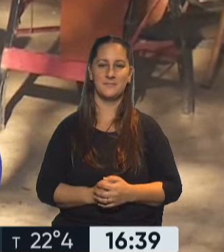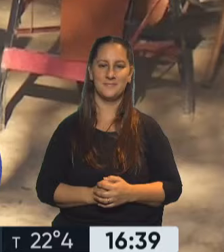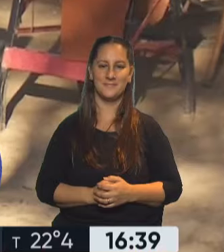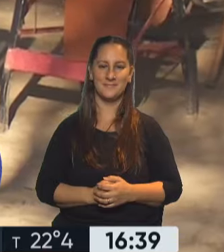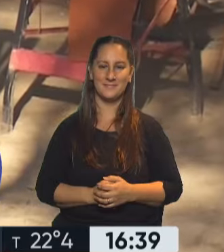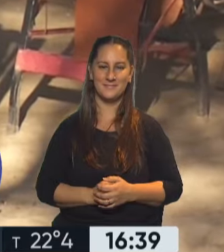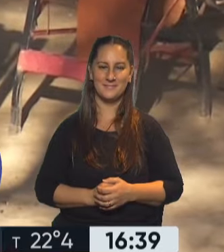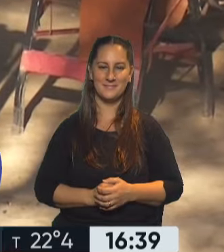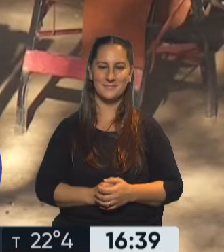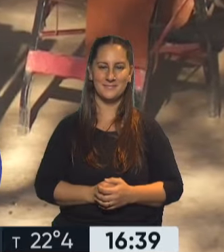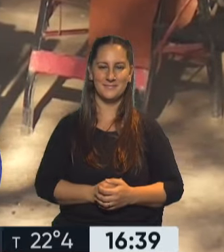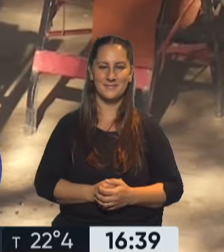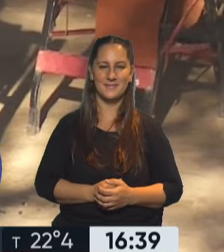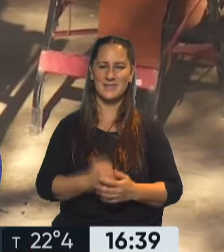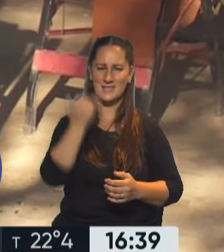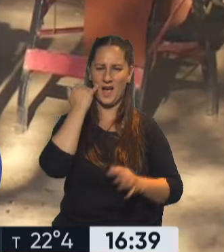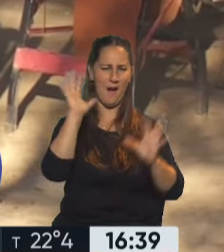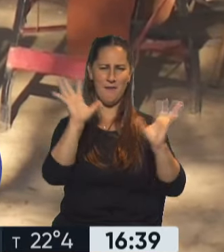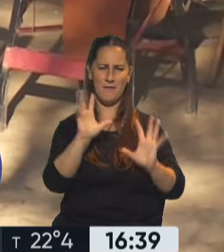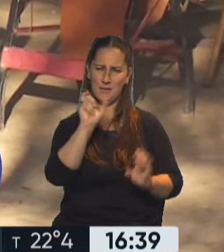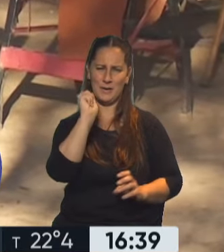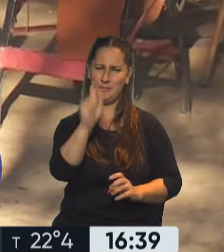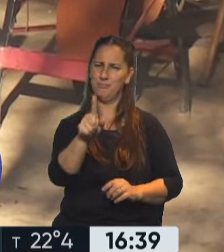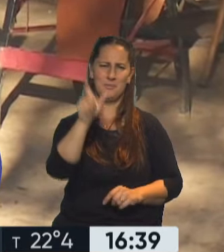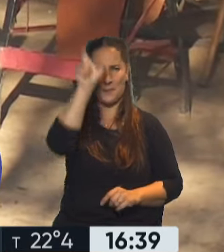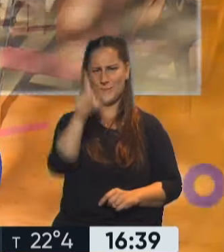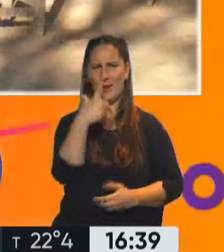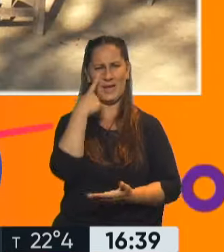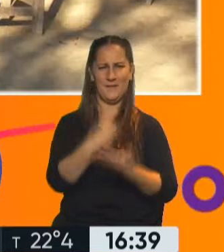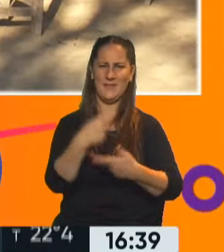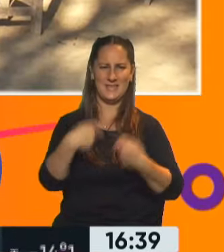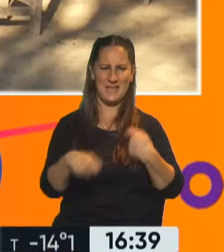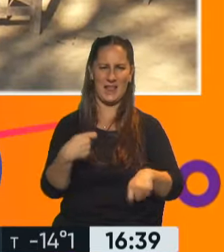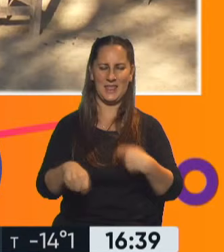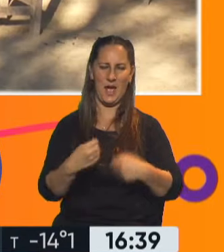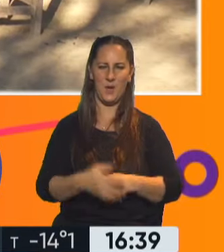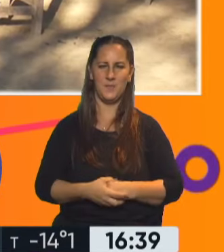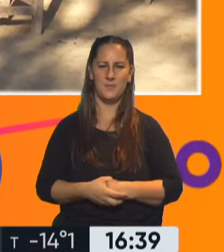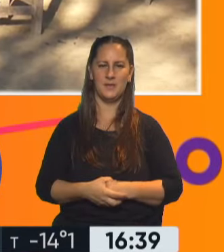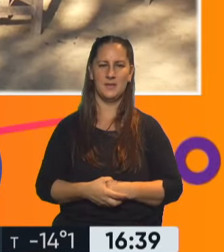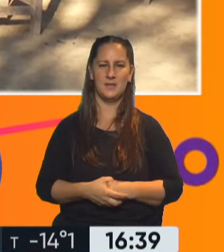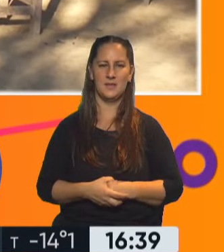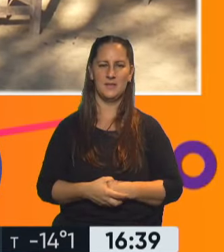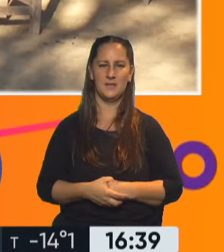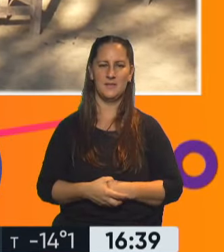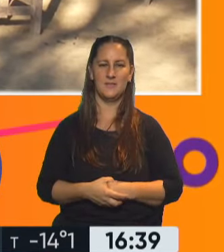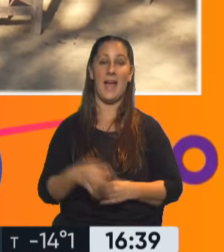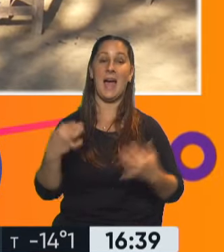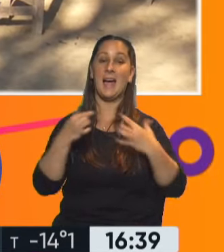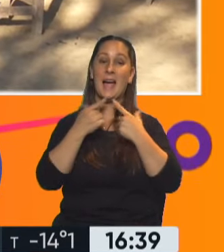ahí, estás muy santiagueño. Estás la sentadito, pifié, con el mate. La pifié con calma. La camisa, nada más, Noel. Sí,